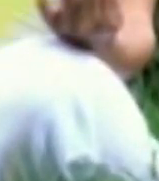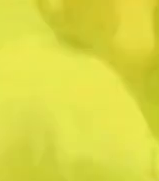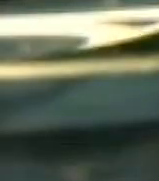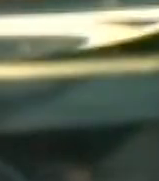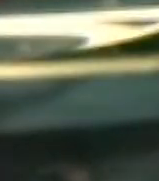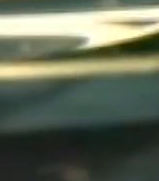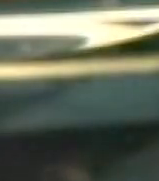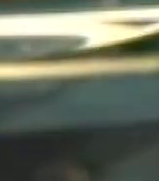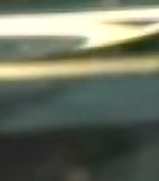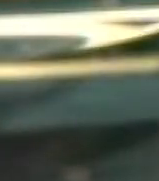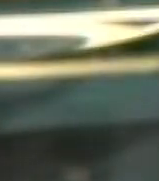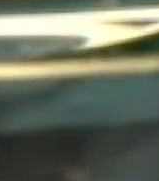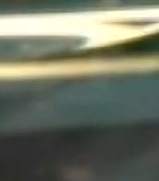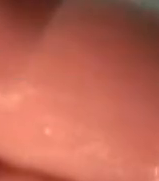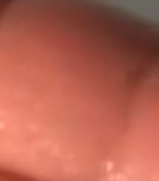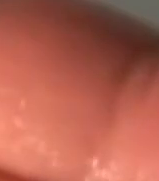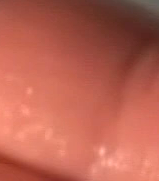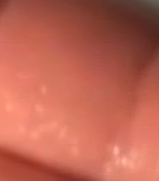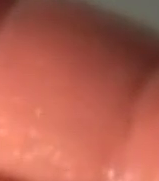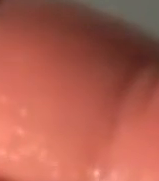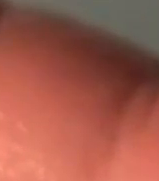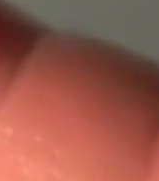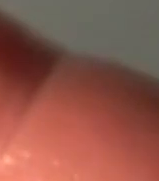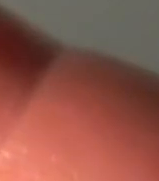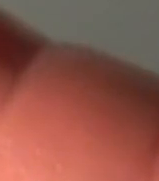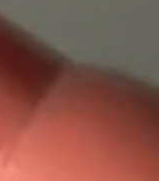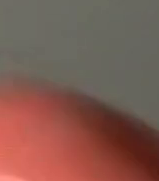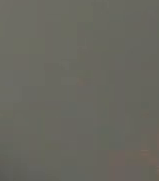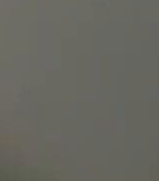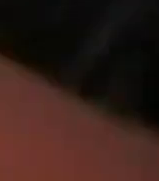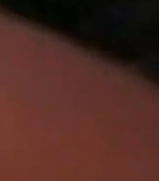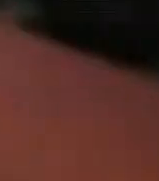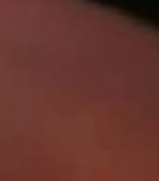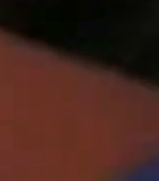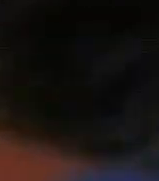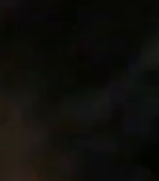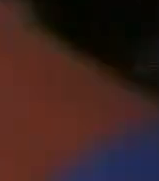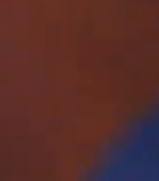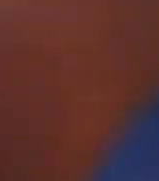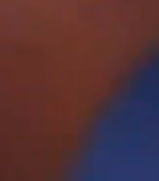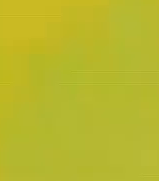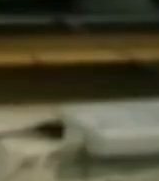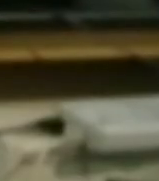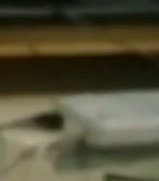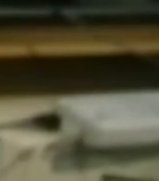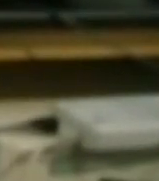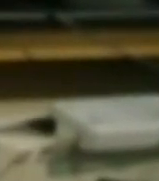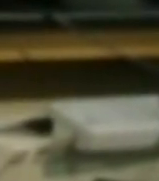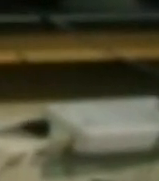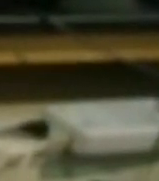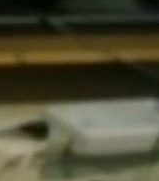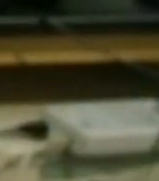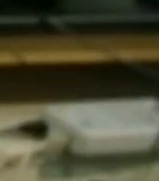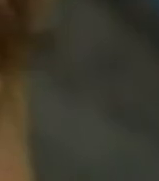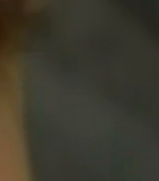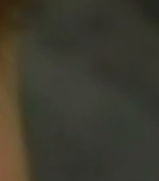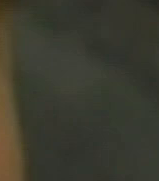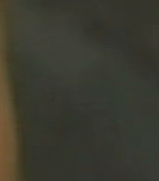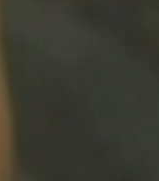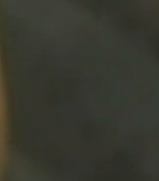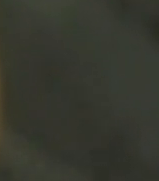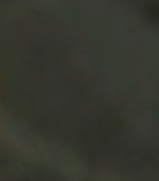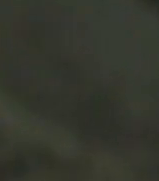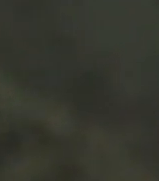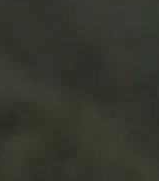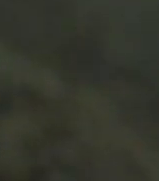hasta belleza. En Forma, de la cadena alemana Deutsche Welle. Todos los sábados a las 8:30